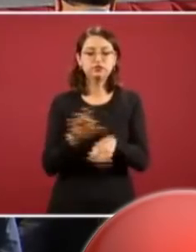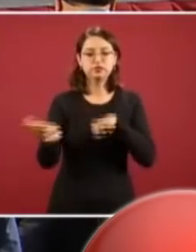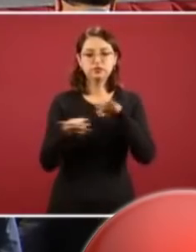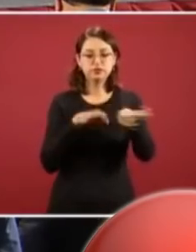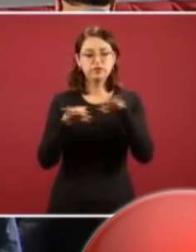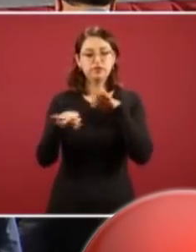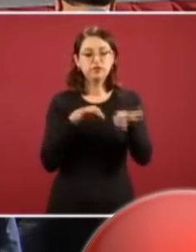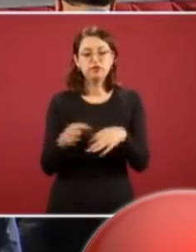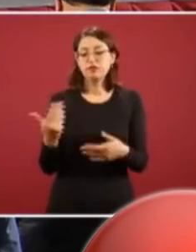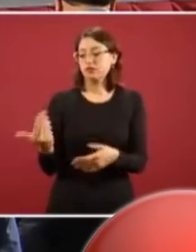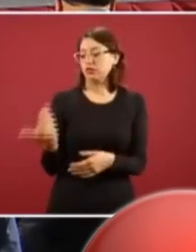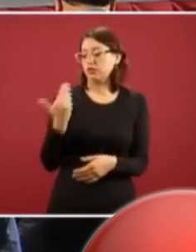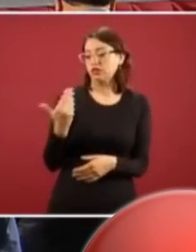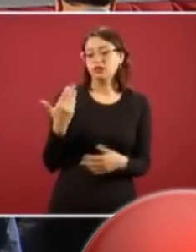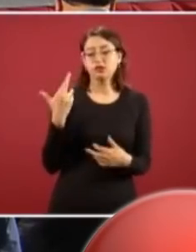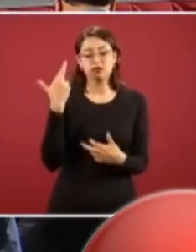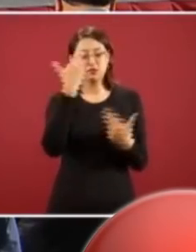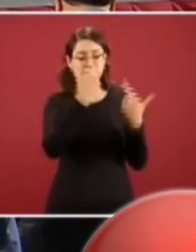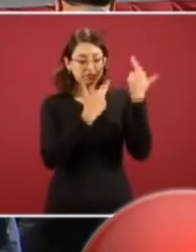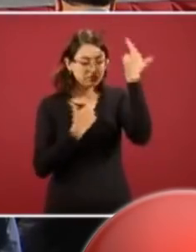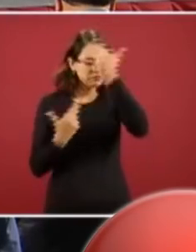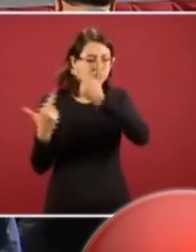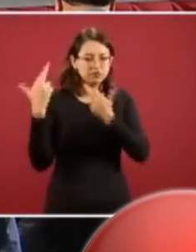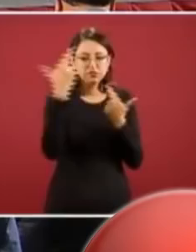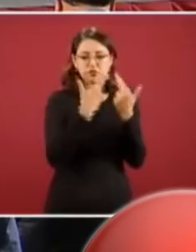de las acciones que se